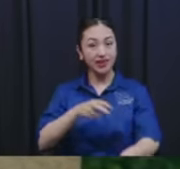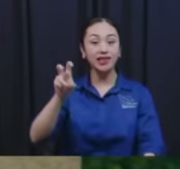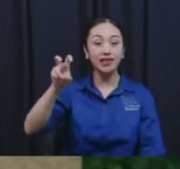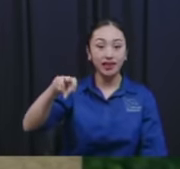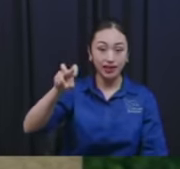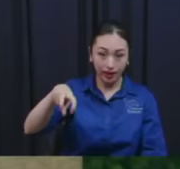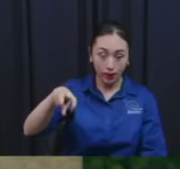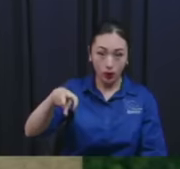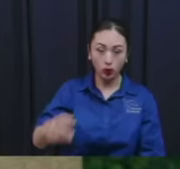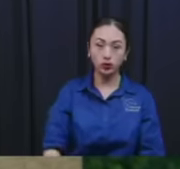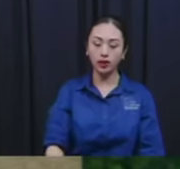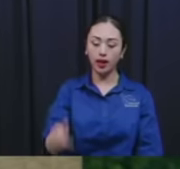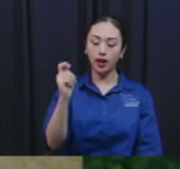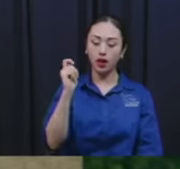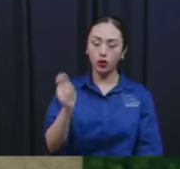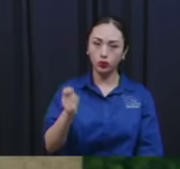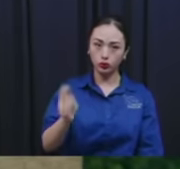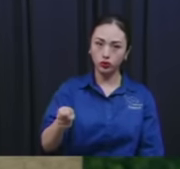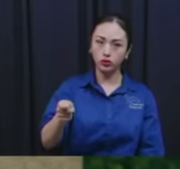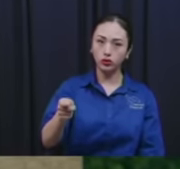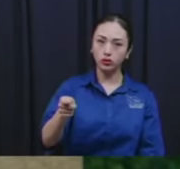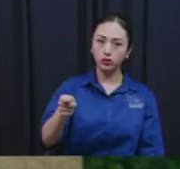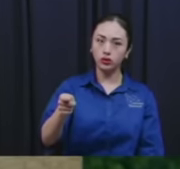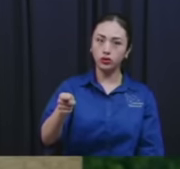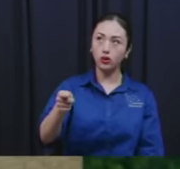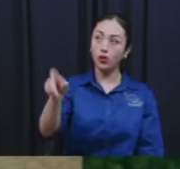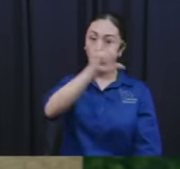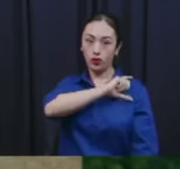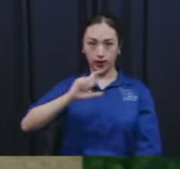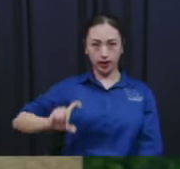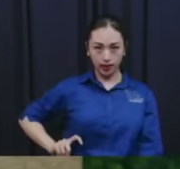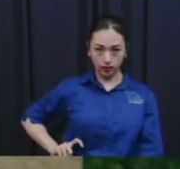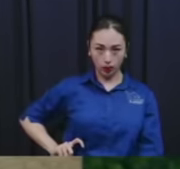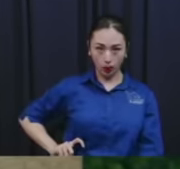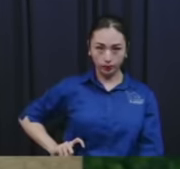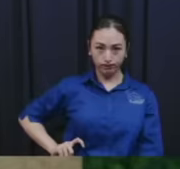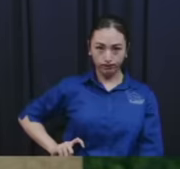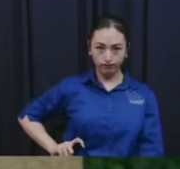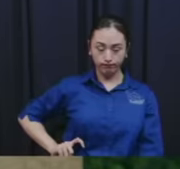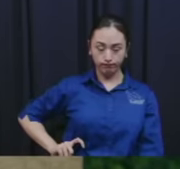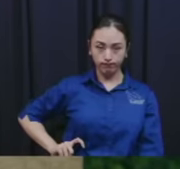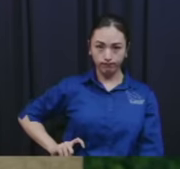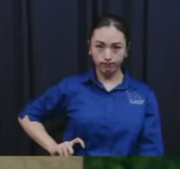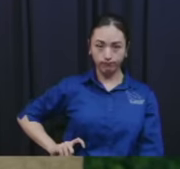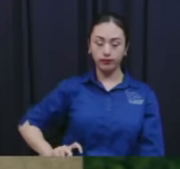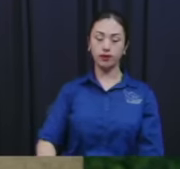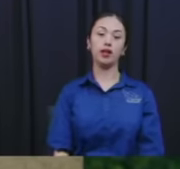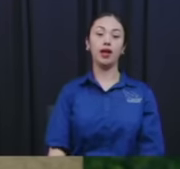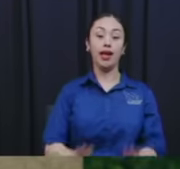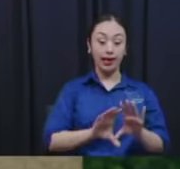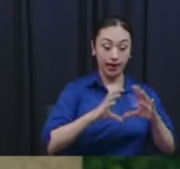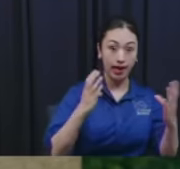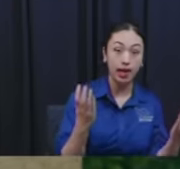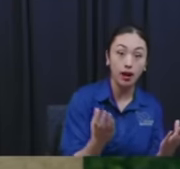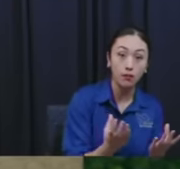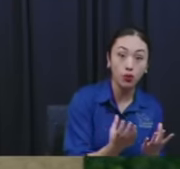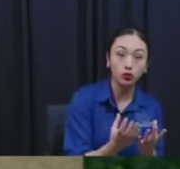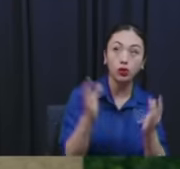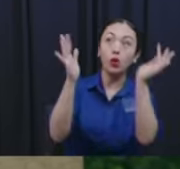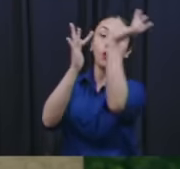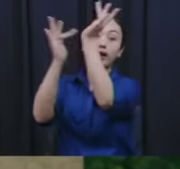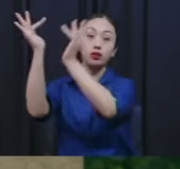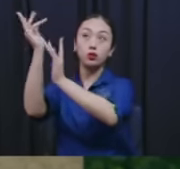Cristo Y entonces tenemos que aper momentáneamente como en un abrir y cerrar de ojos en